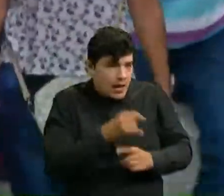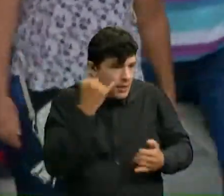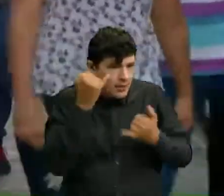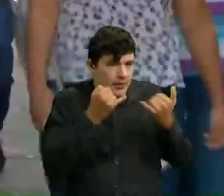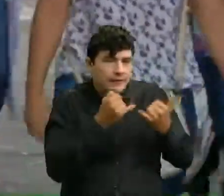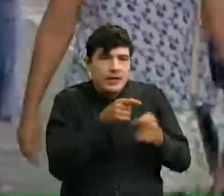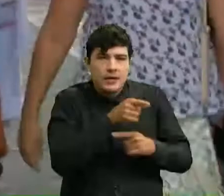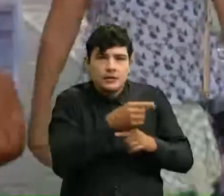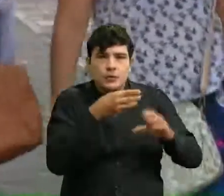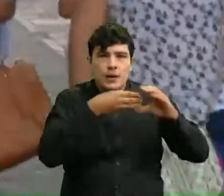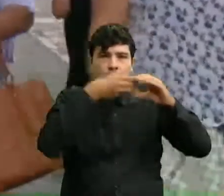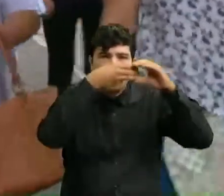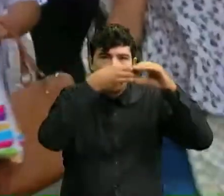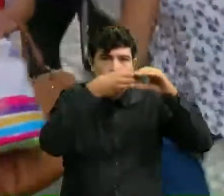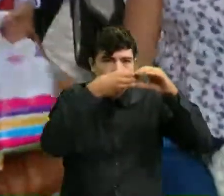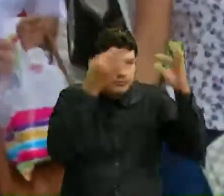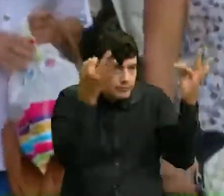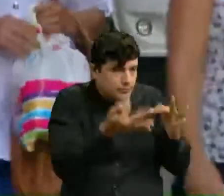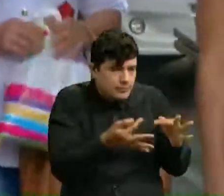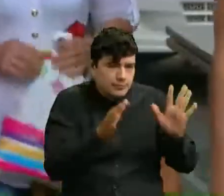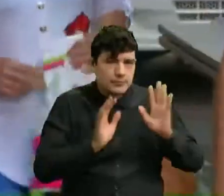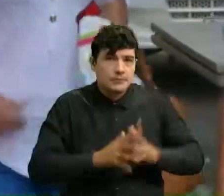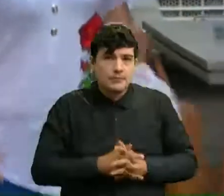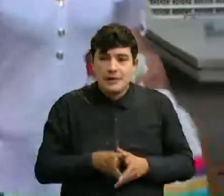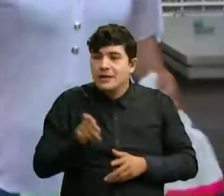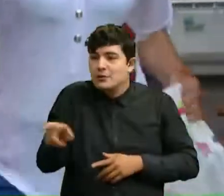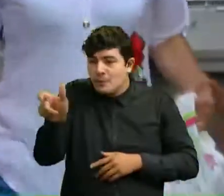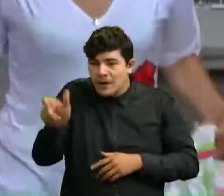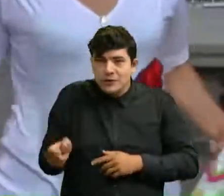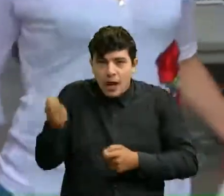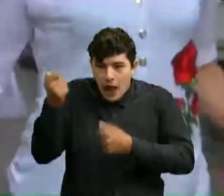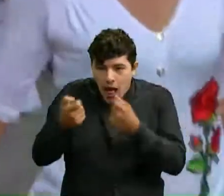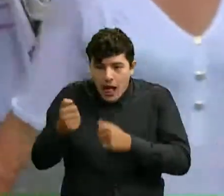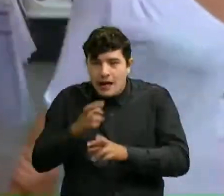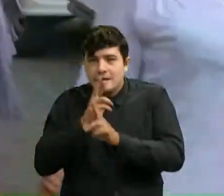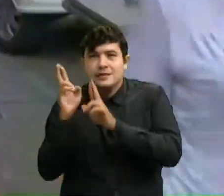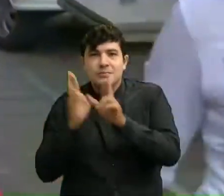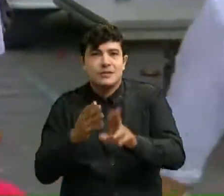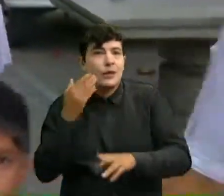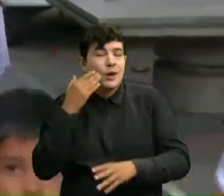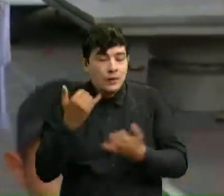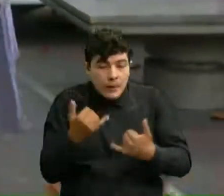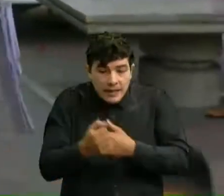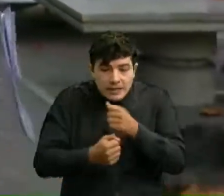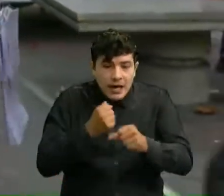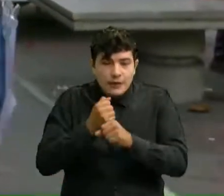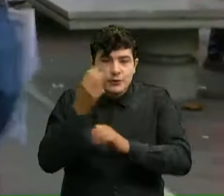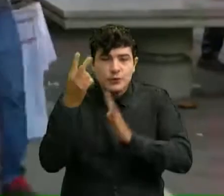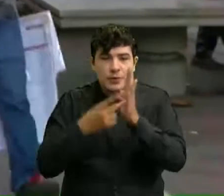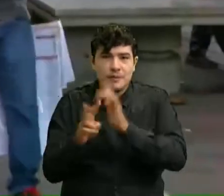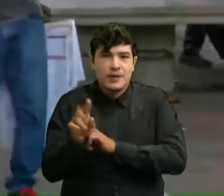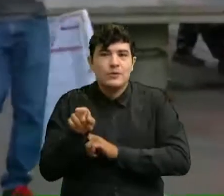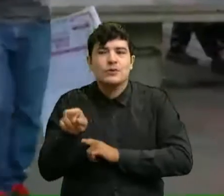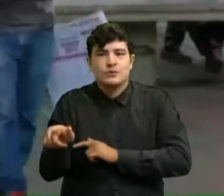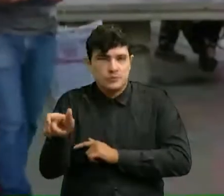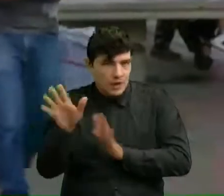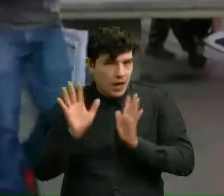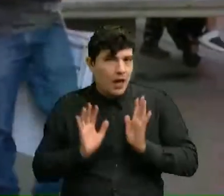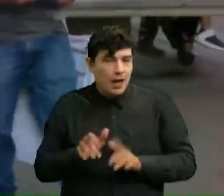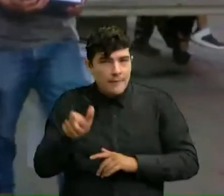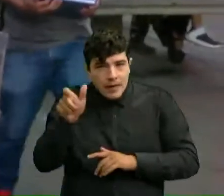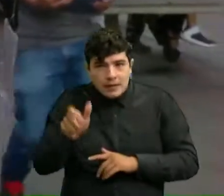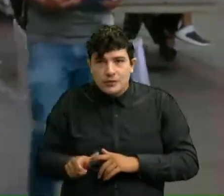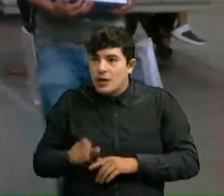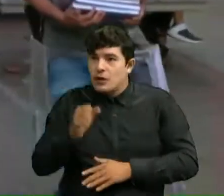DIAN. Entonces aquí sí una contadora es la que le podrá decir para el año 2021 hasta qué monto es que la persona no